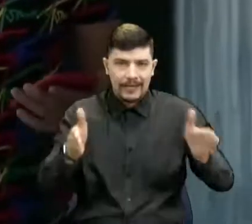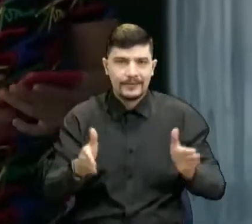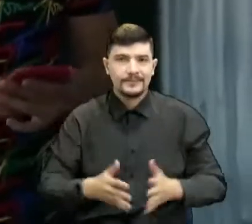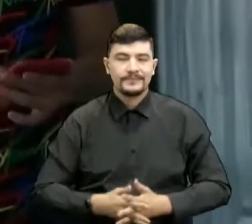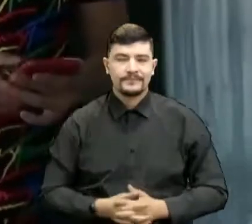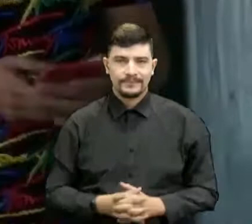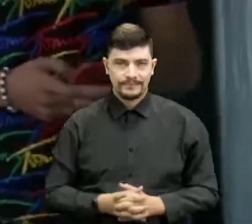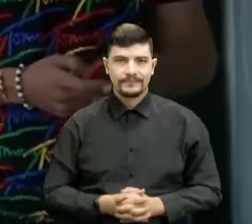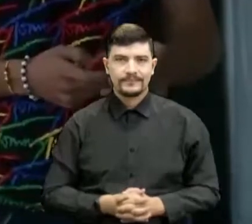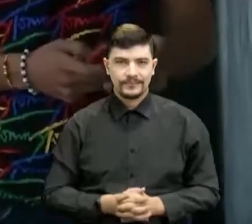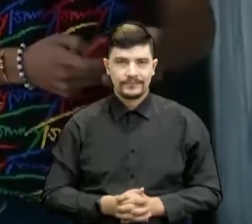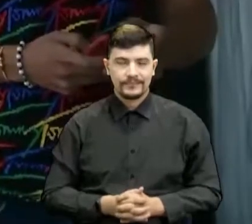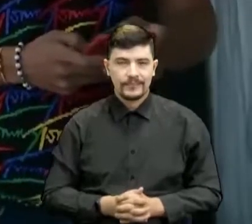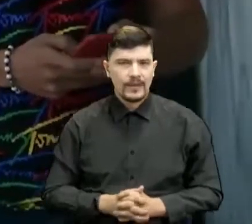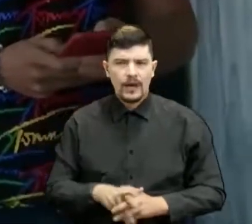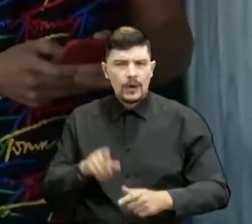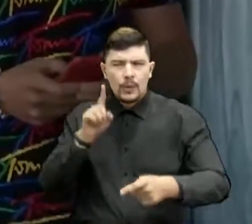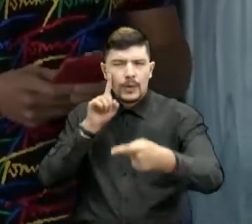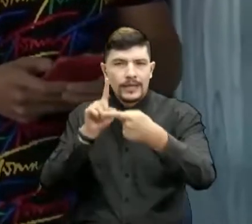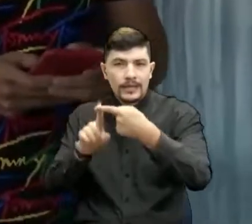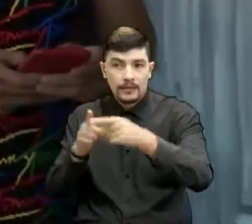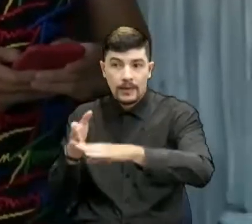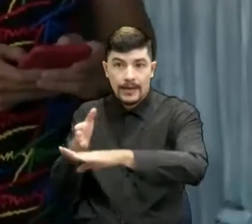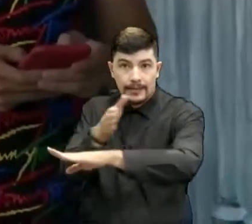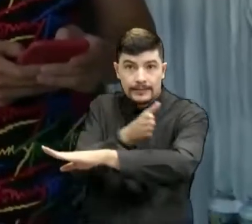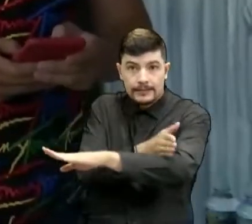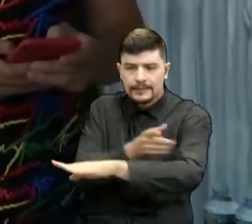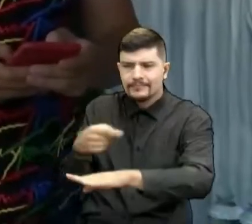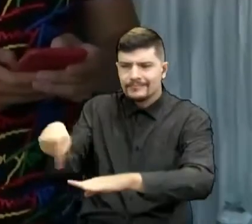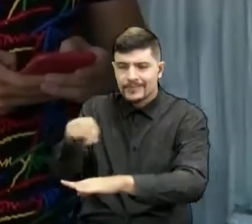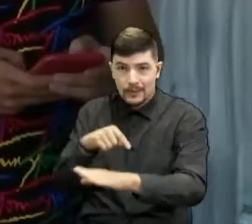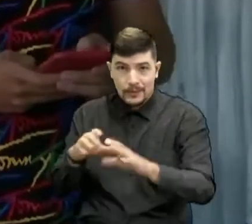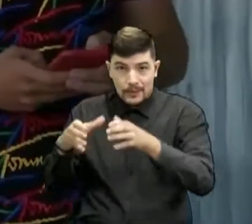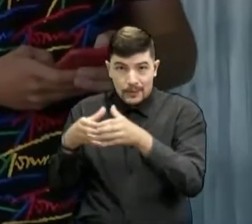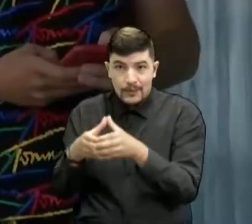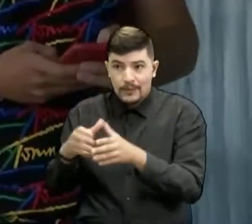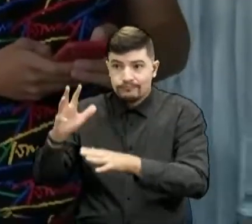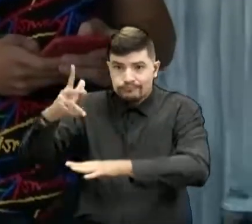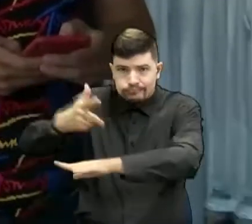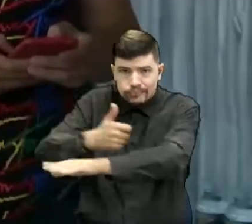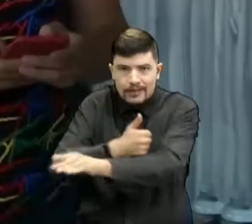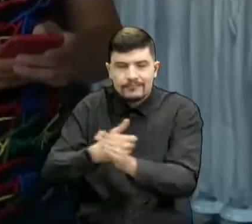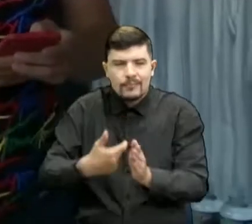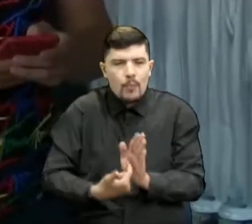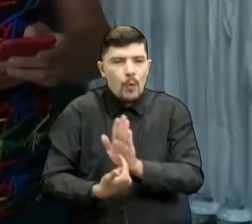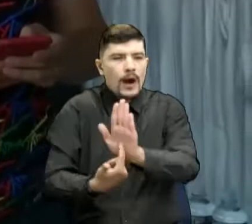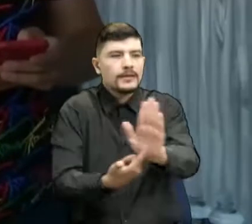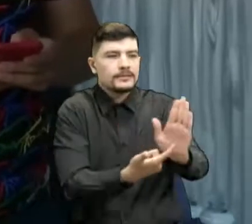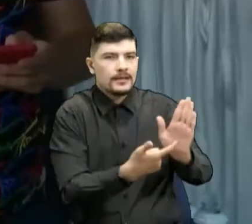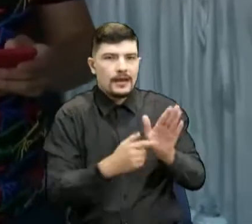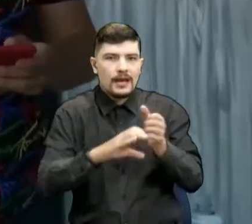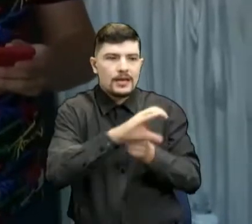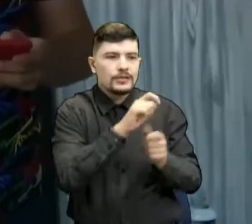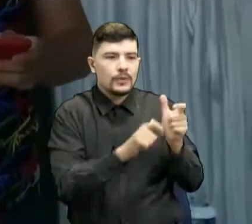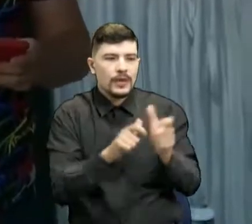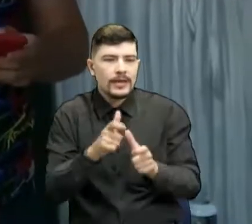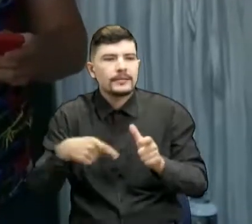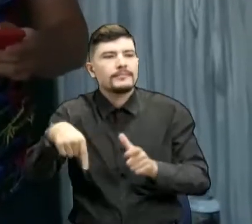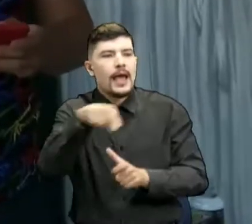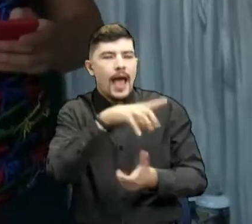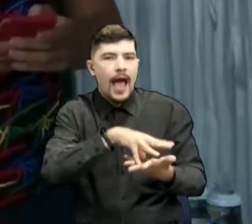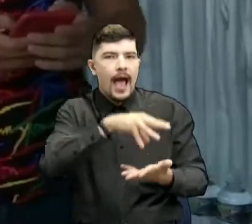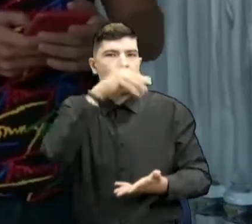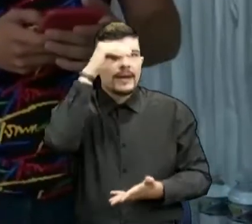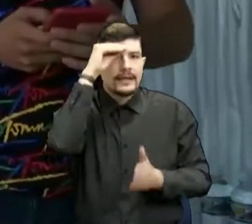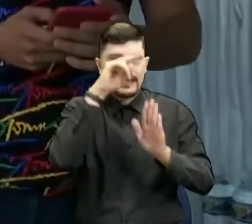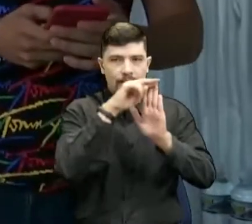realizar un plan pedagógico para poder mostrarle a toda la ciudad, a todo el departamento, cómo se han venido preparando después de estos